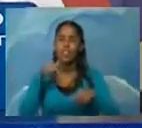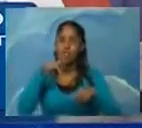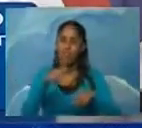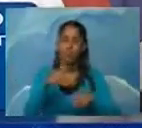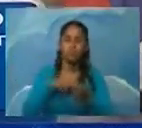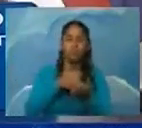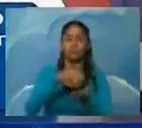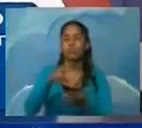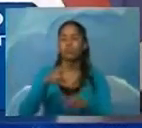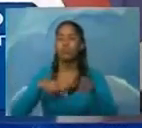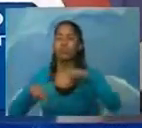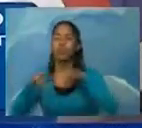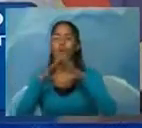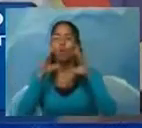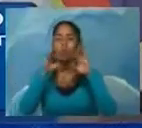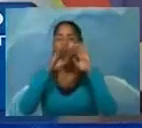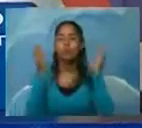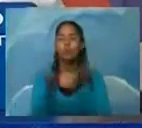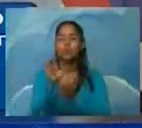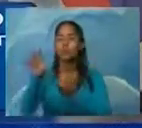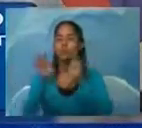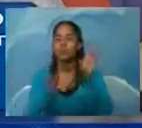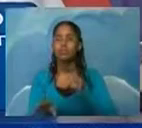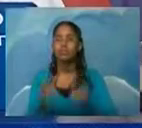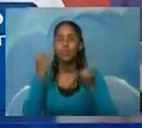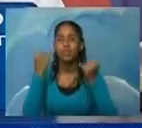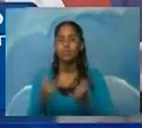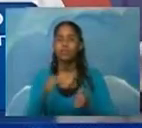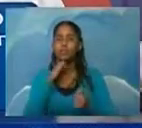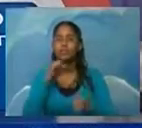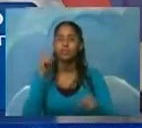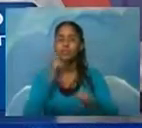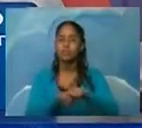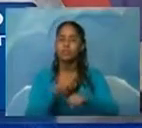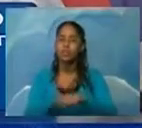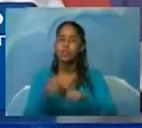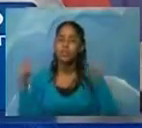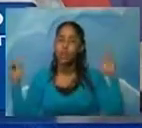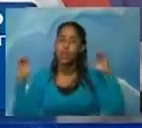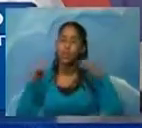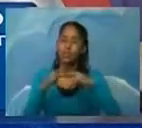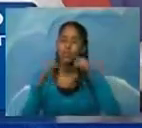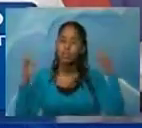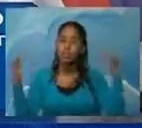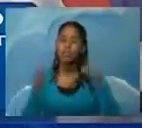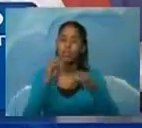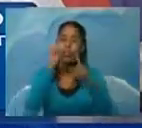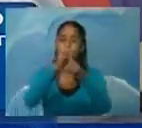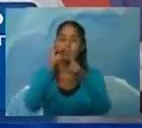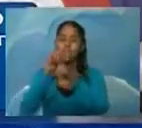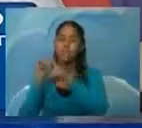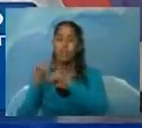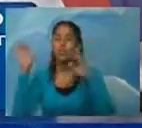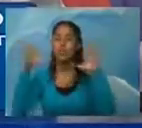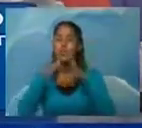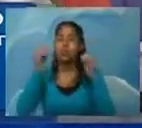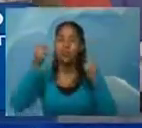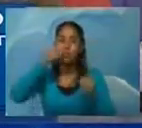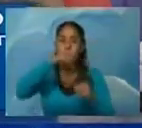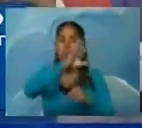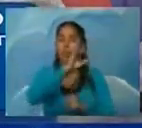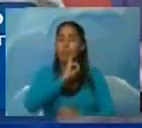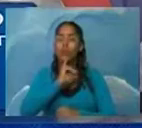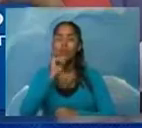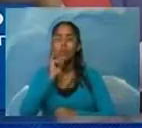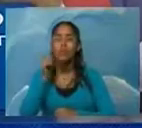el mundo en todas las naciones. Ya es el tiempo de que se recojan, el Señor los está llamando. Véngase, pueblo mío, con